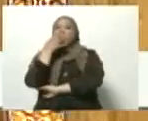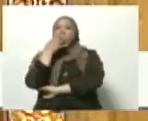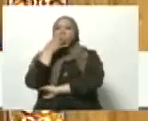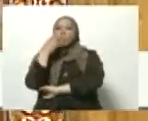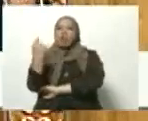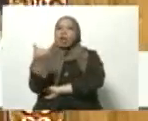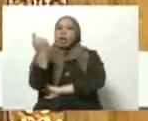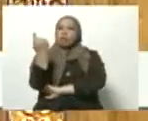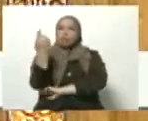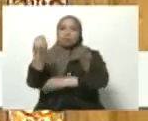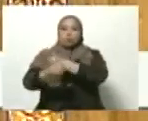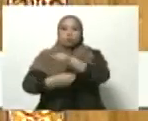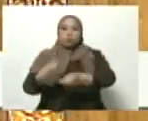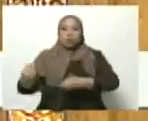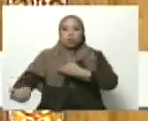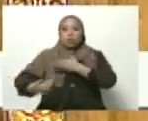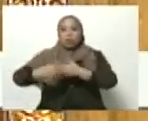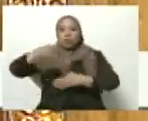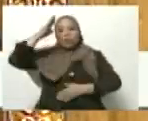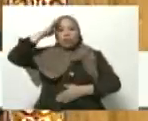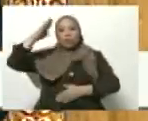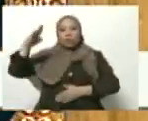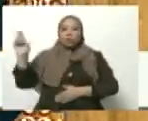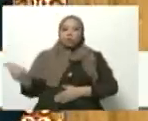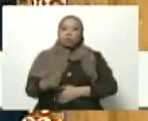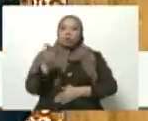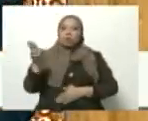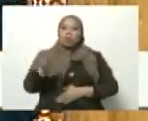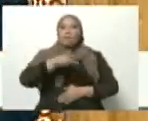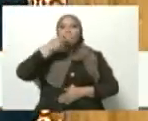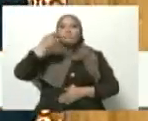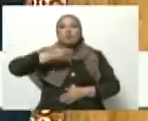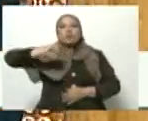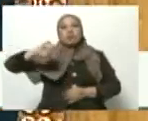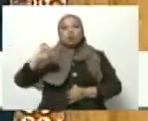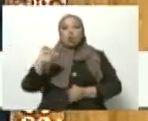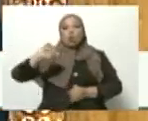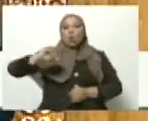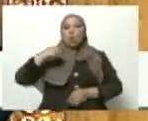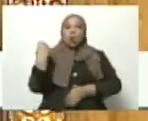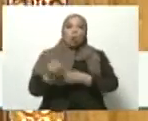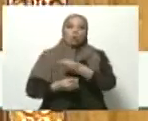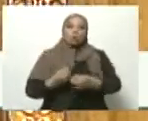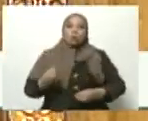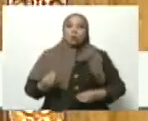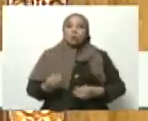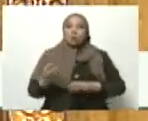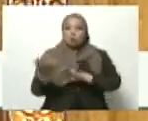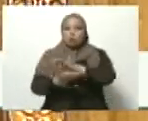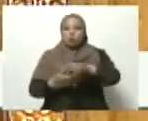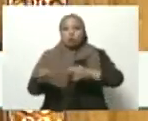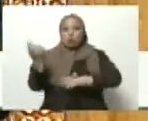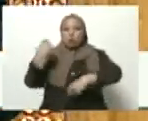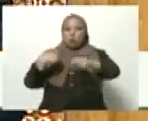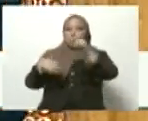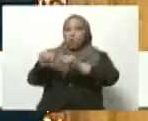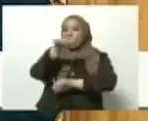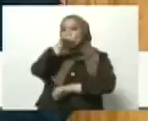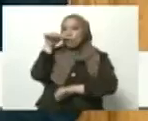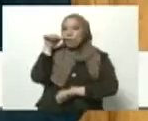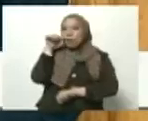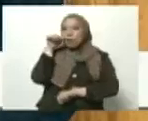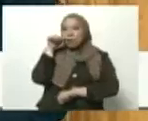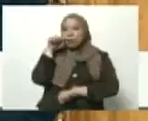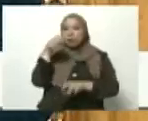manera de hacerlo, que no es con ataque militar, podemos usar fuerzas policiales. ¿Cómo? Bueno, hay un problema de droga que a Trump le preocupaba mucho, la